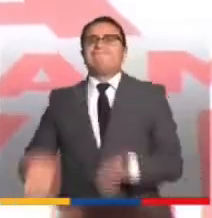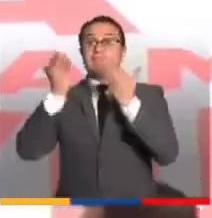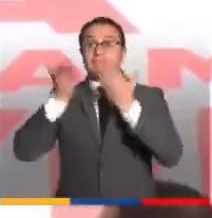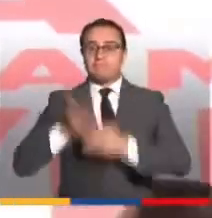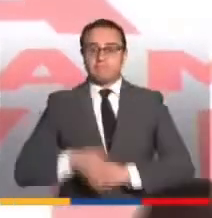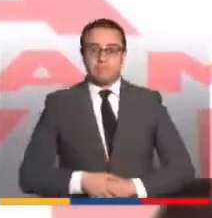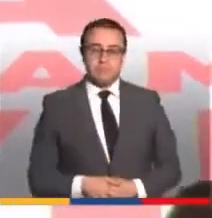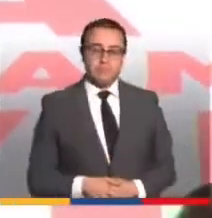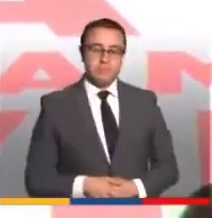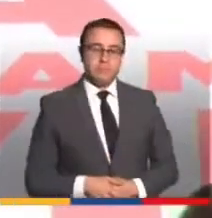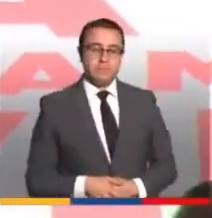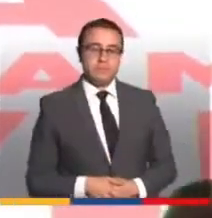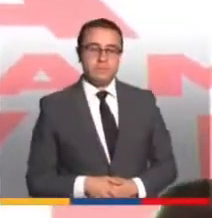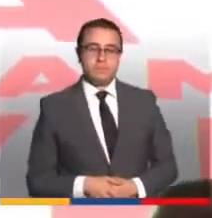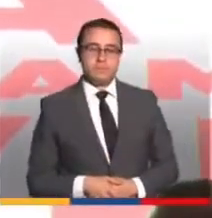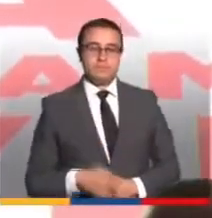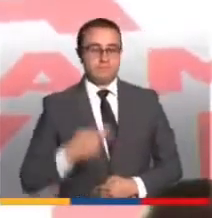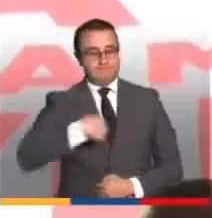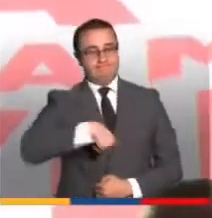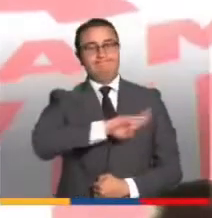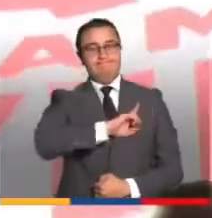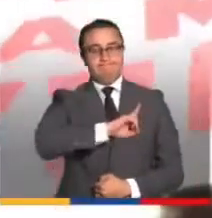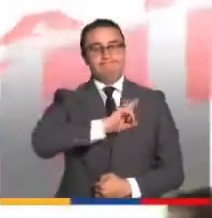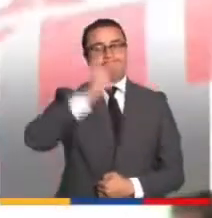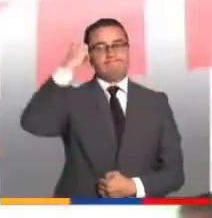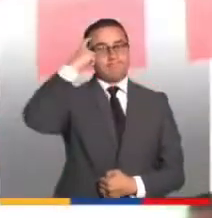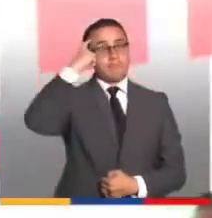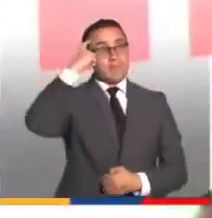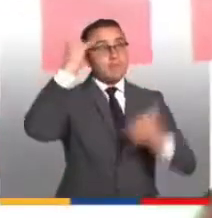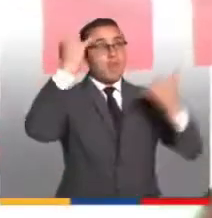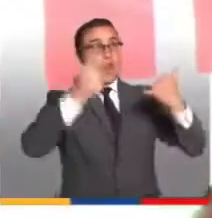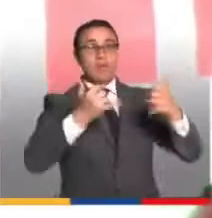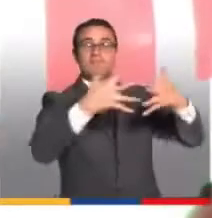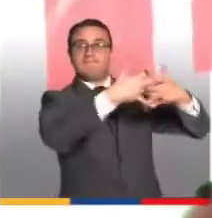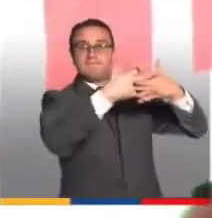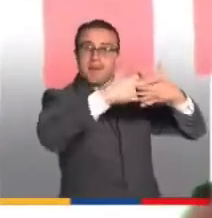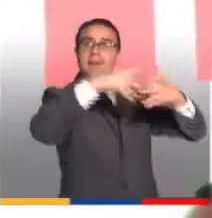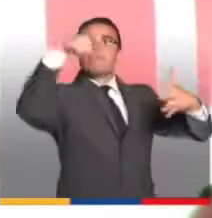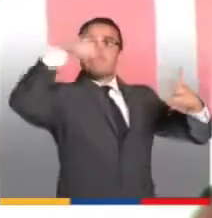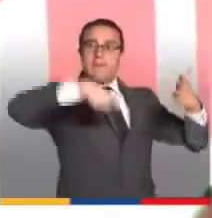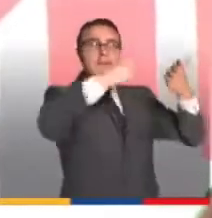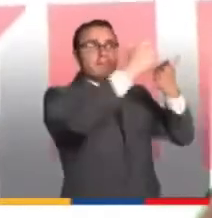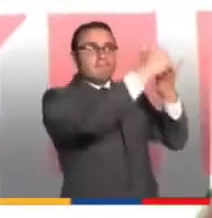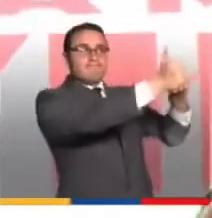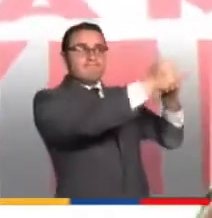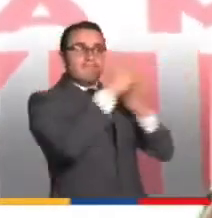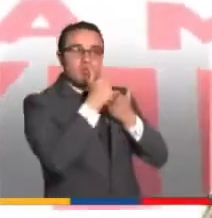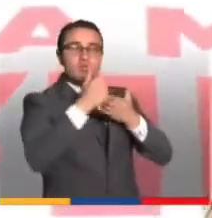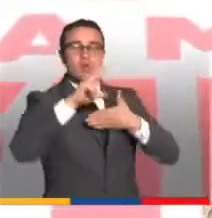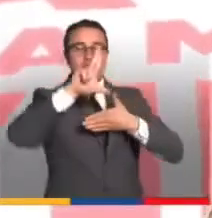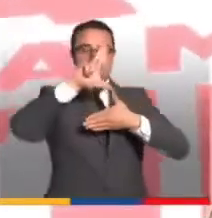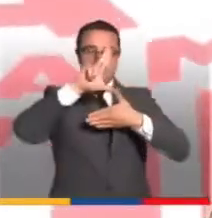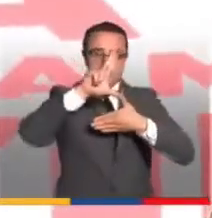Nosotros creemos que es hora de ayudar a Sudamérica, a Latinoamérica y al Caribe